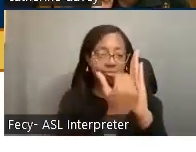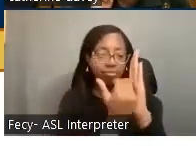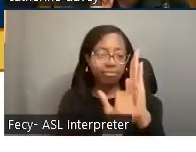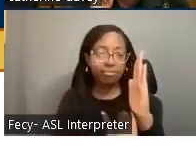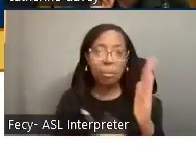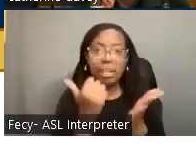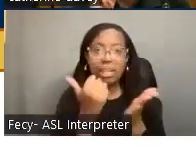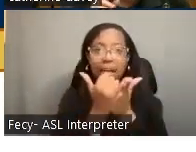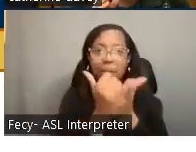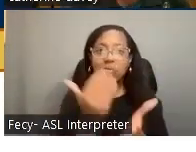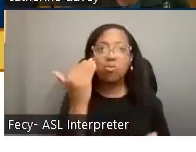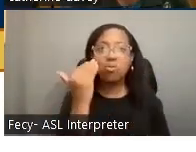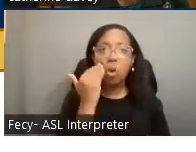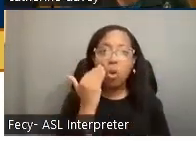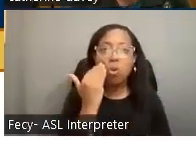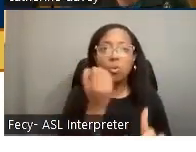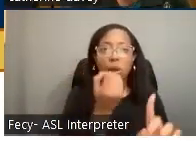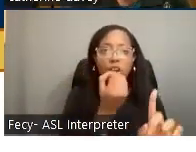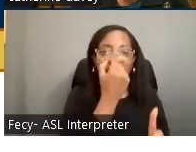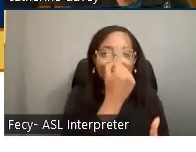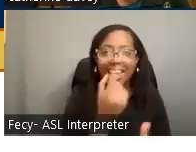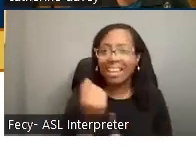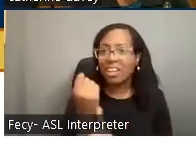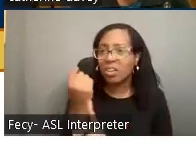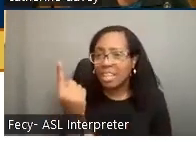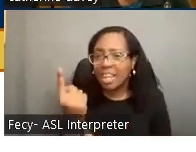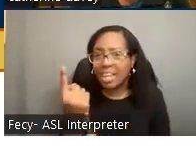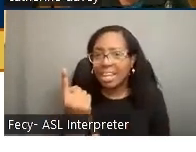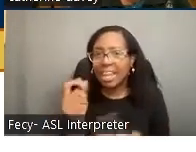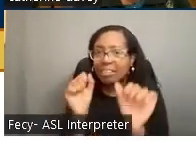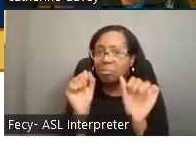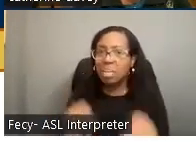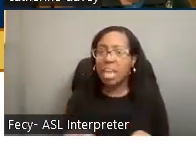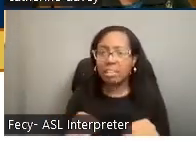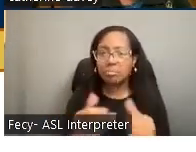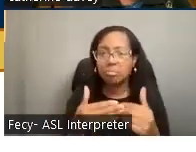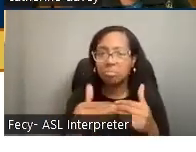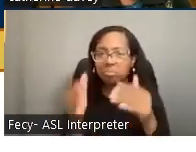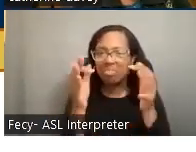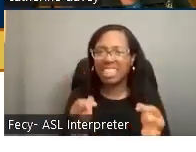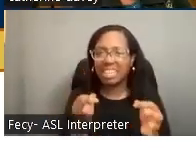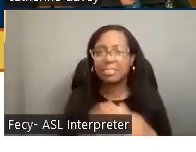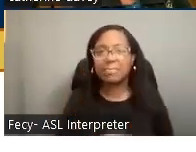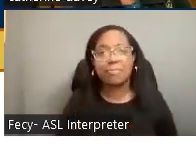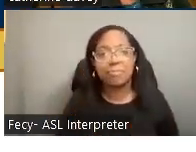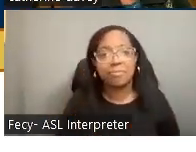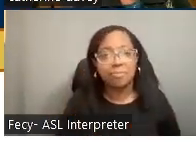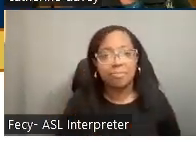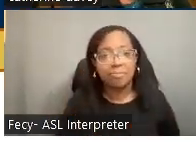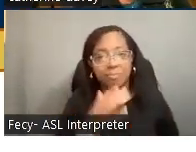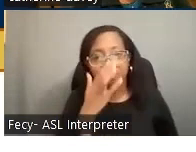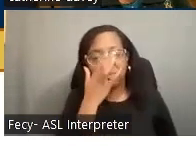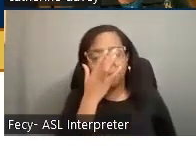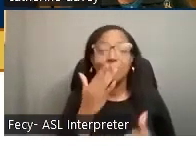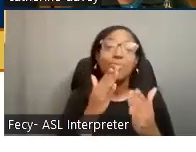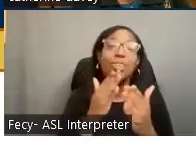bien consciente para ayudarle a llegar al punto donde usted siente que está más educado y con más habilidad para tomar